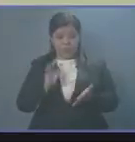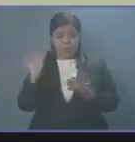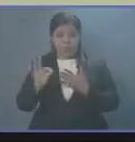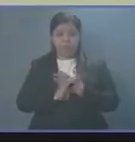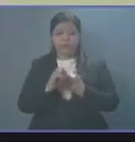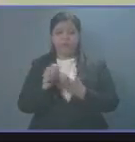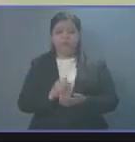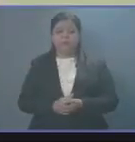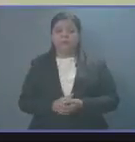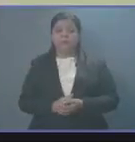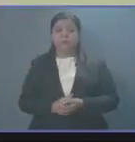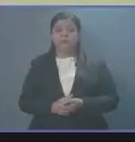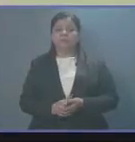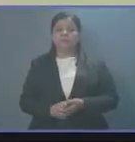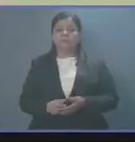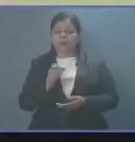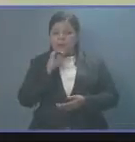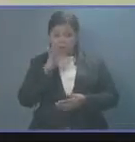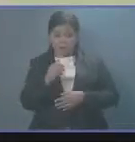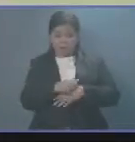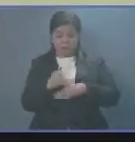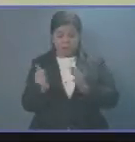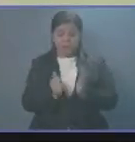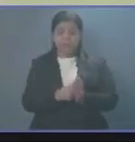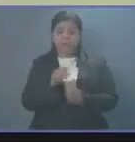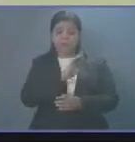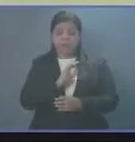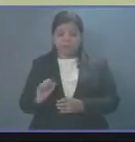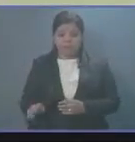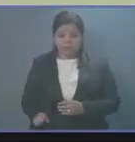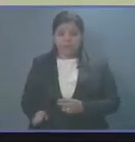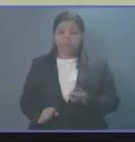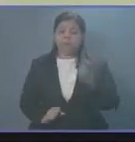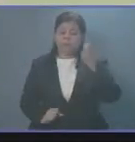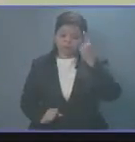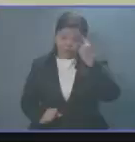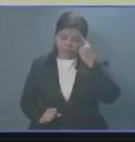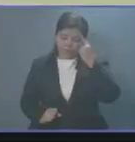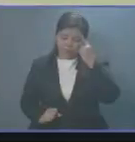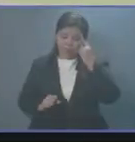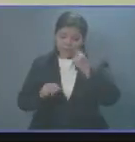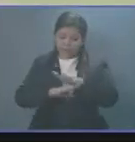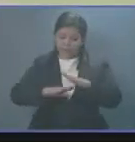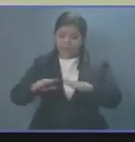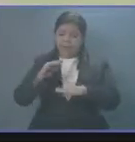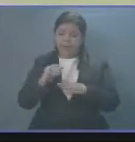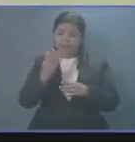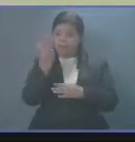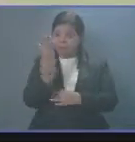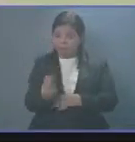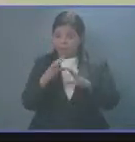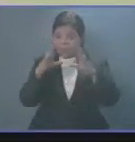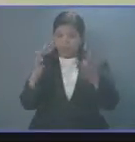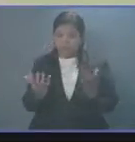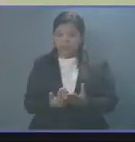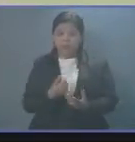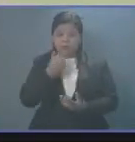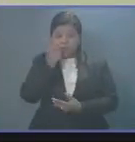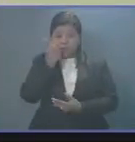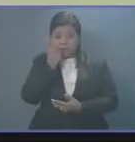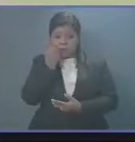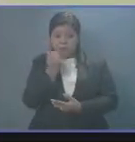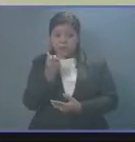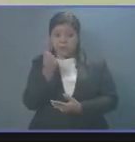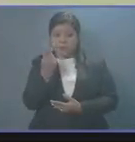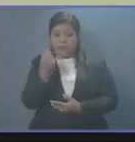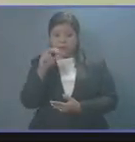de pronunciamiento. Pronunciamiento. La Asamblea Legislativa de la República de El Salvador, en el marco de la celebración del Día Internacional de la Juventud, este 12 de agosto,